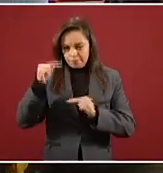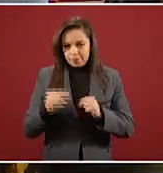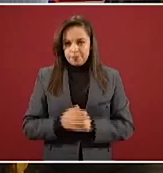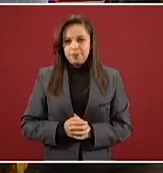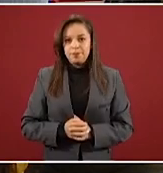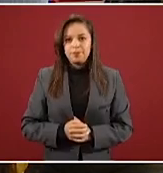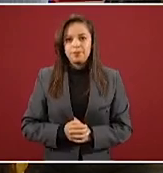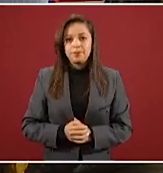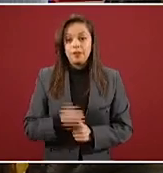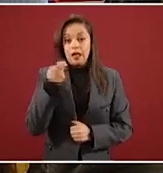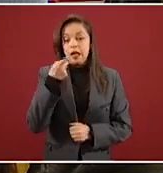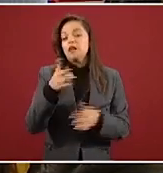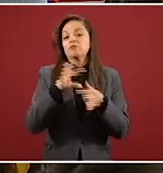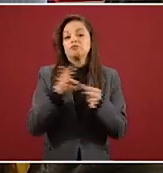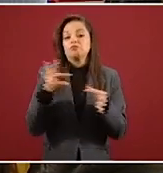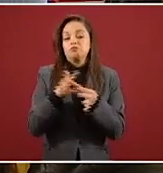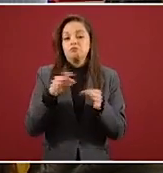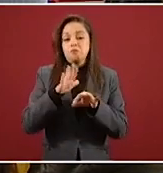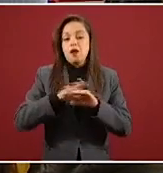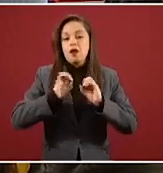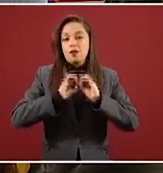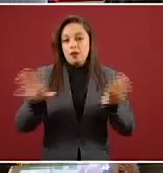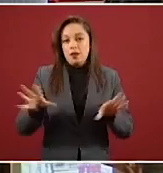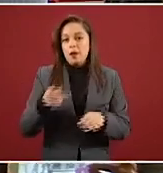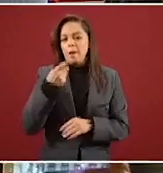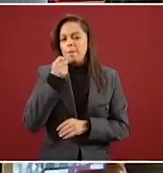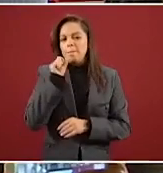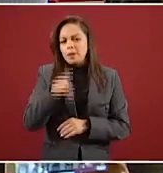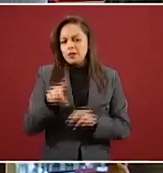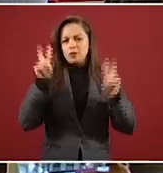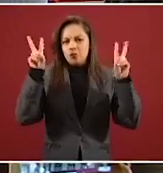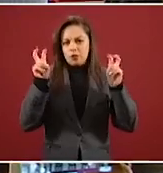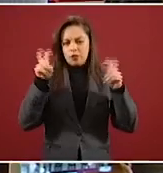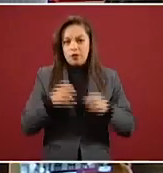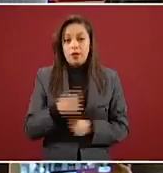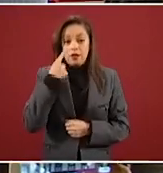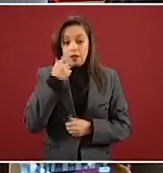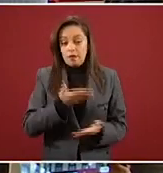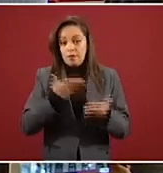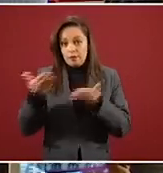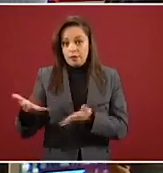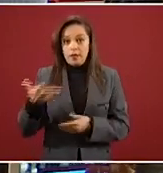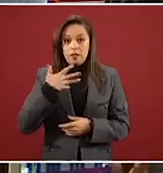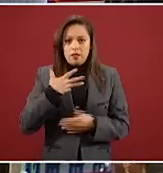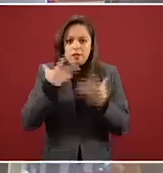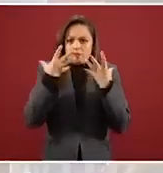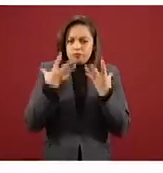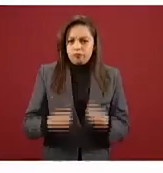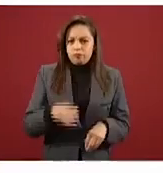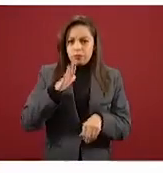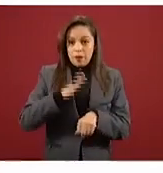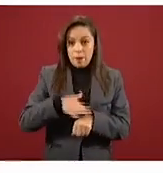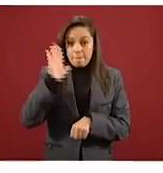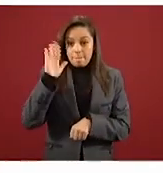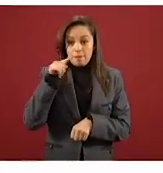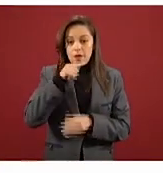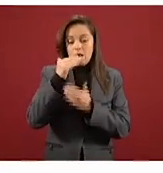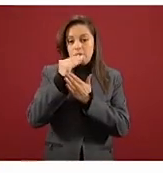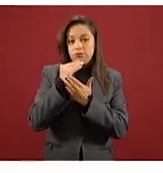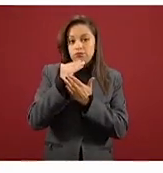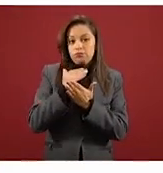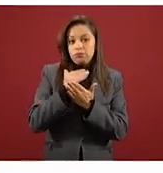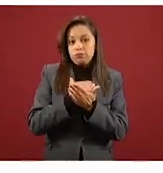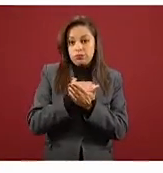de esto, porque si lo observamos acá, el mayor número de caídas